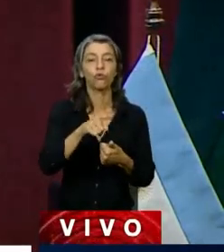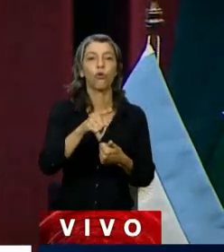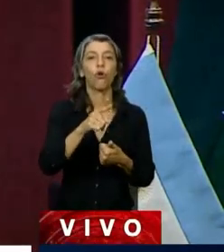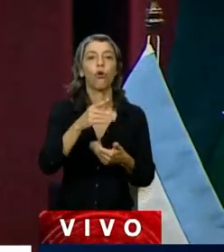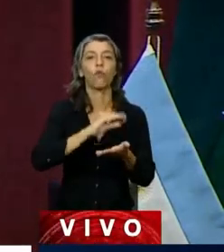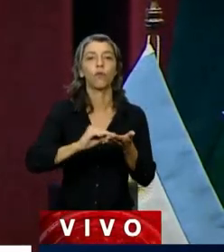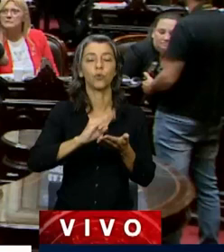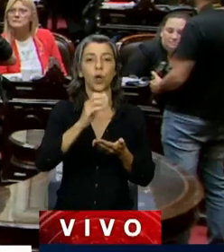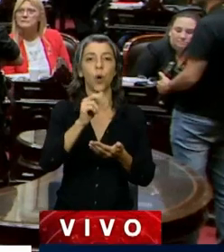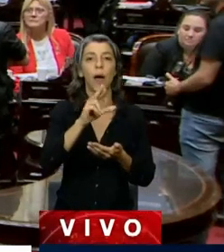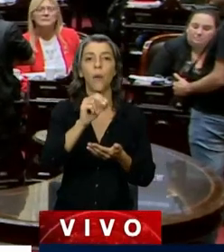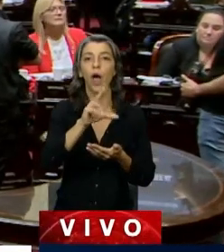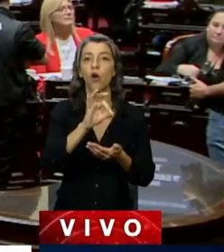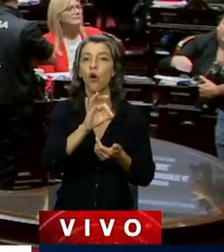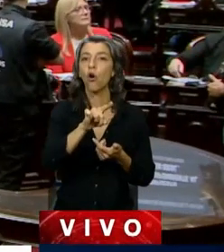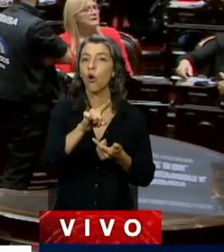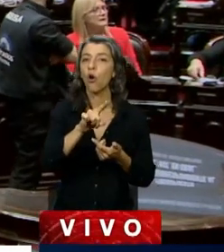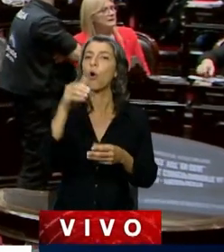Bárbaro.